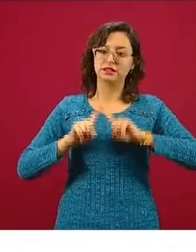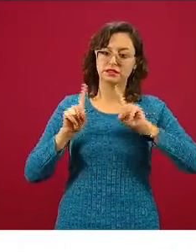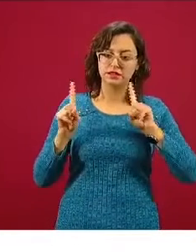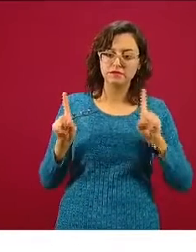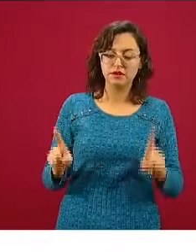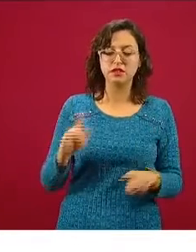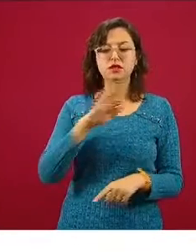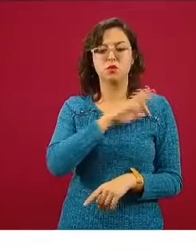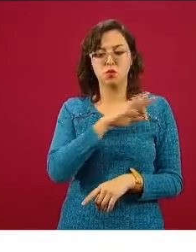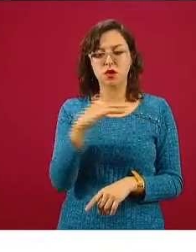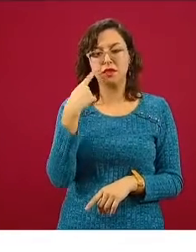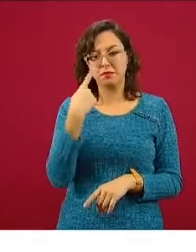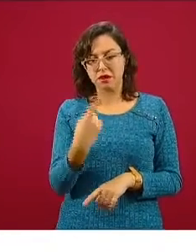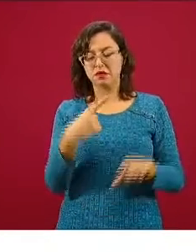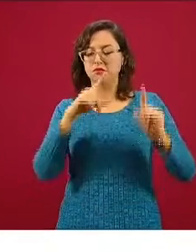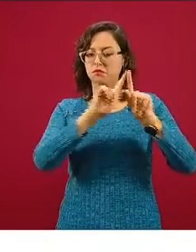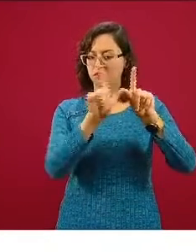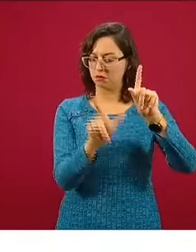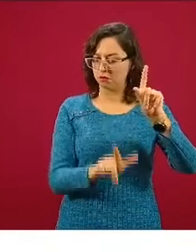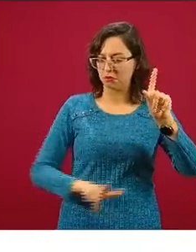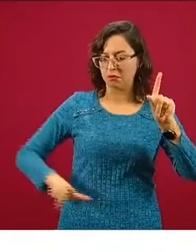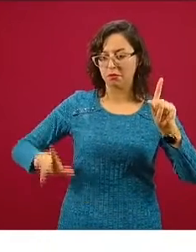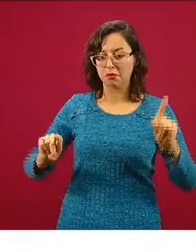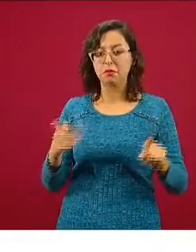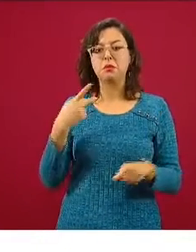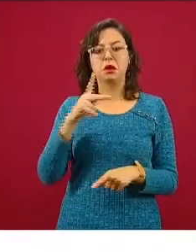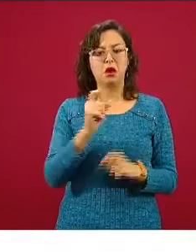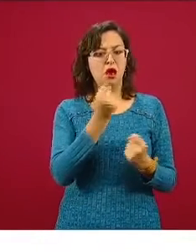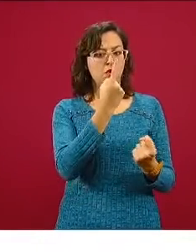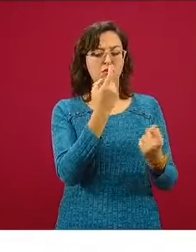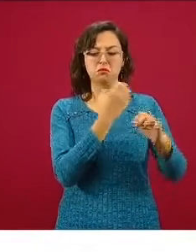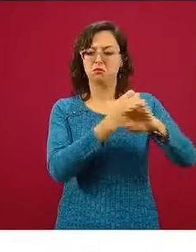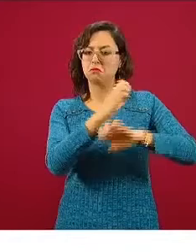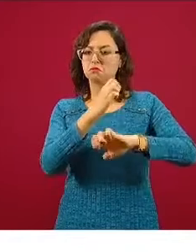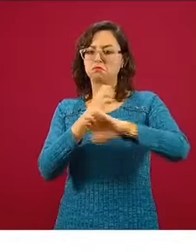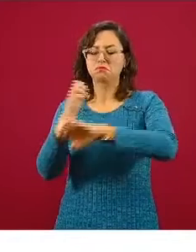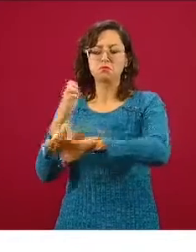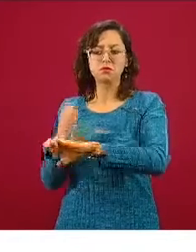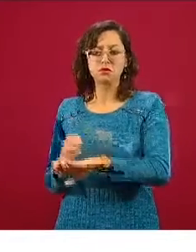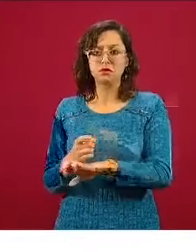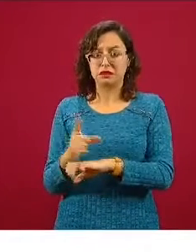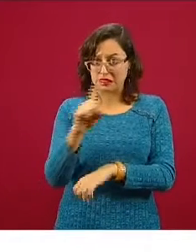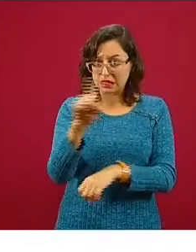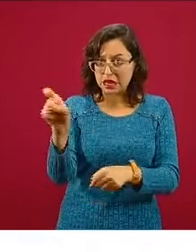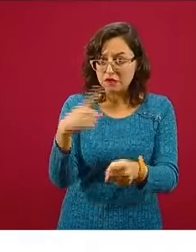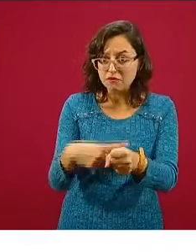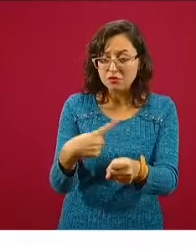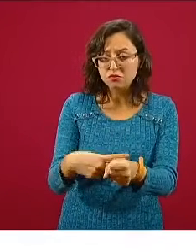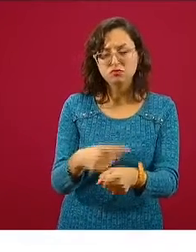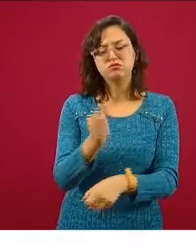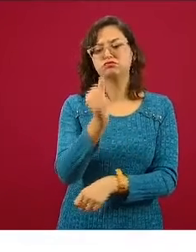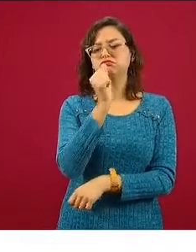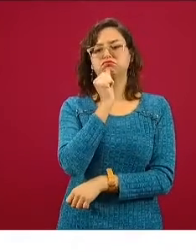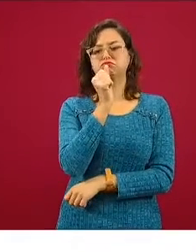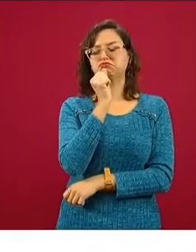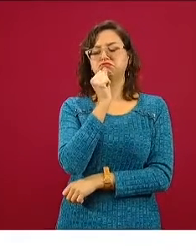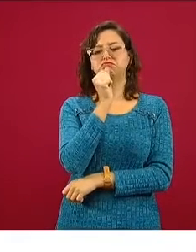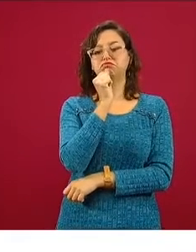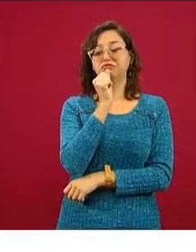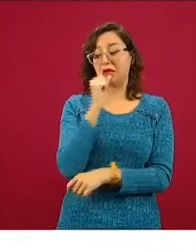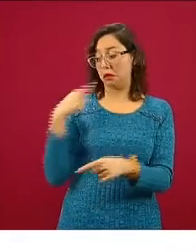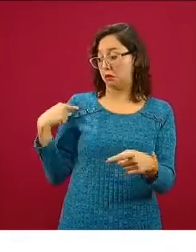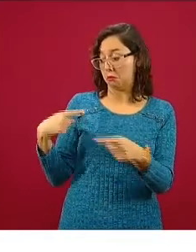también en toda la República, pero tenemos todavía varias entidades que no han llegado a 100 casos recientes,